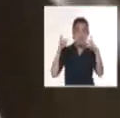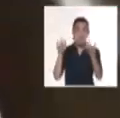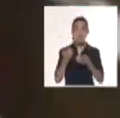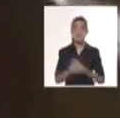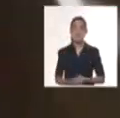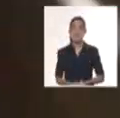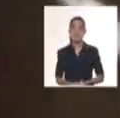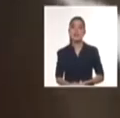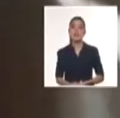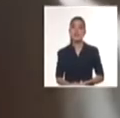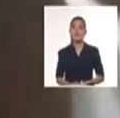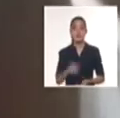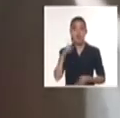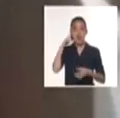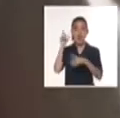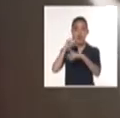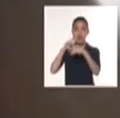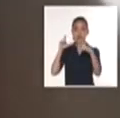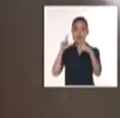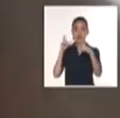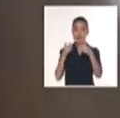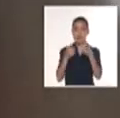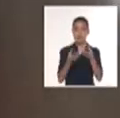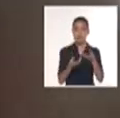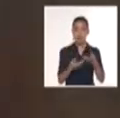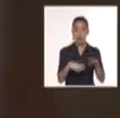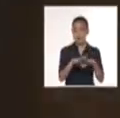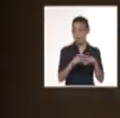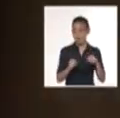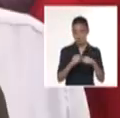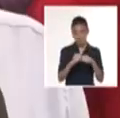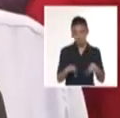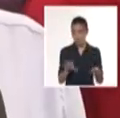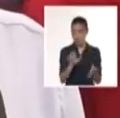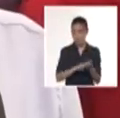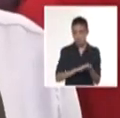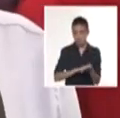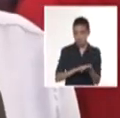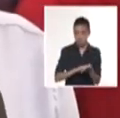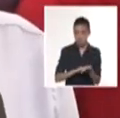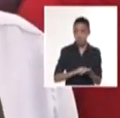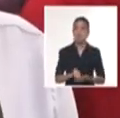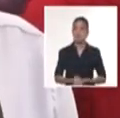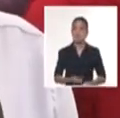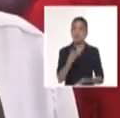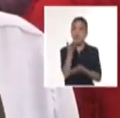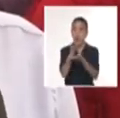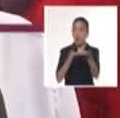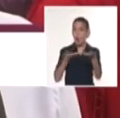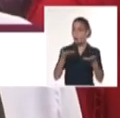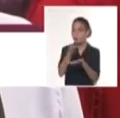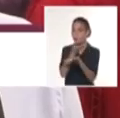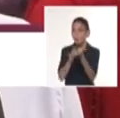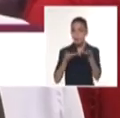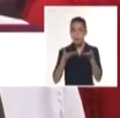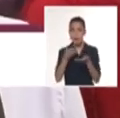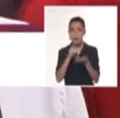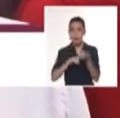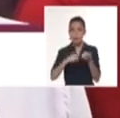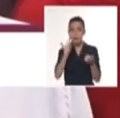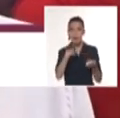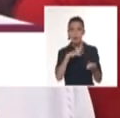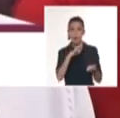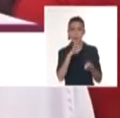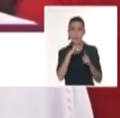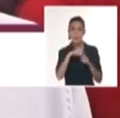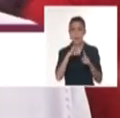desde una perspectiva del sur global conducirán los debates de Patria. Ahora se trata de modernizarse, adecuarse a la lucha